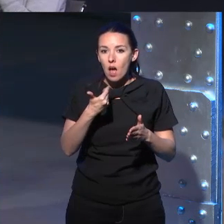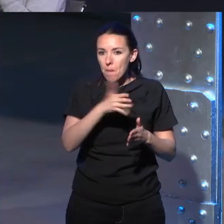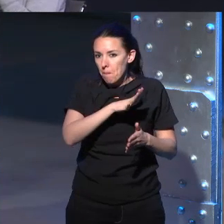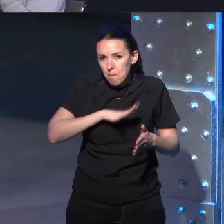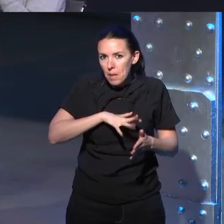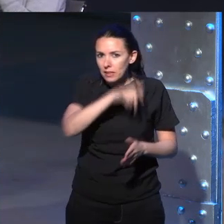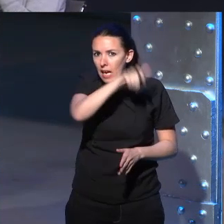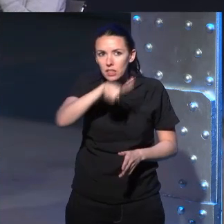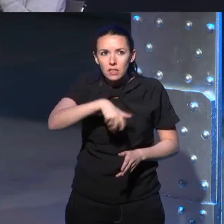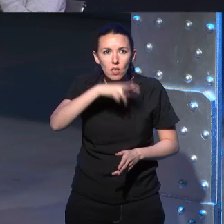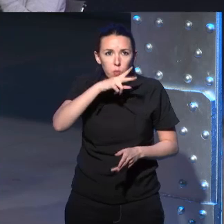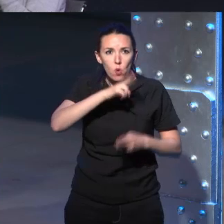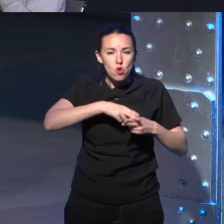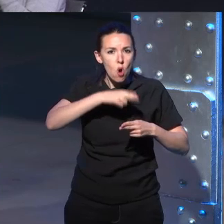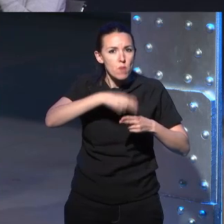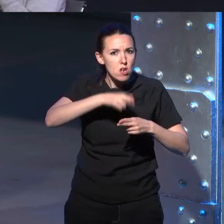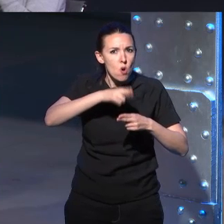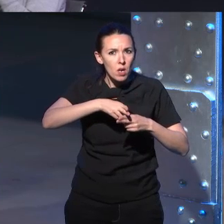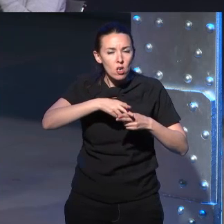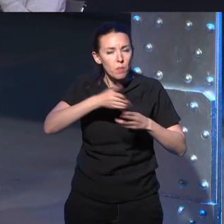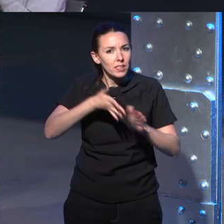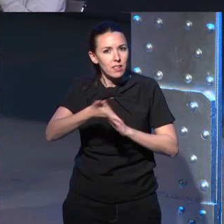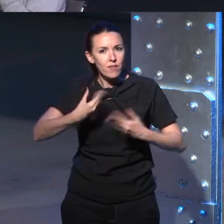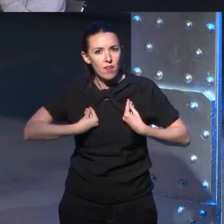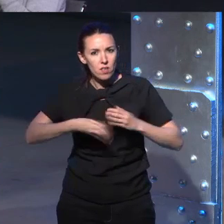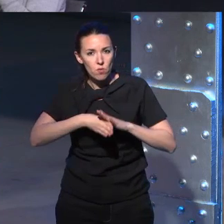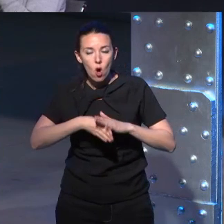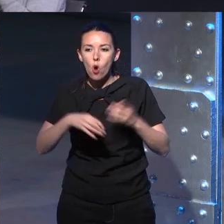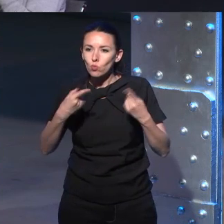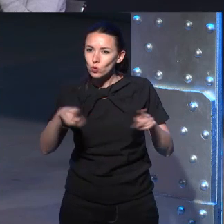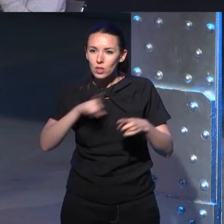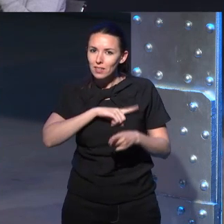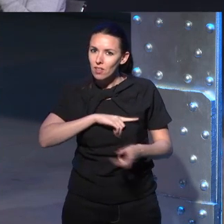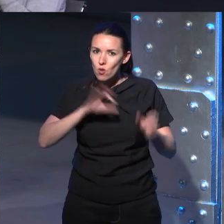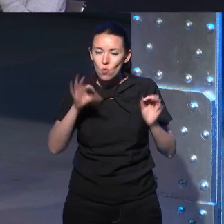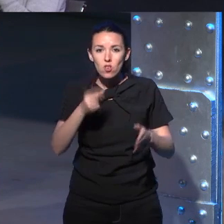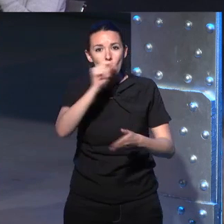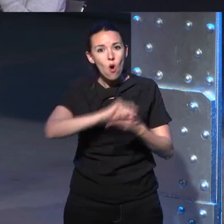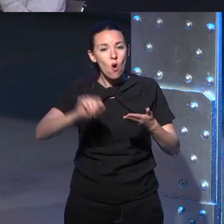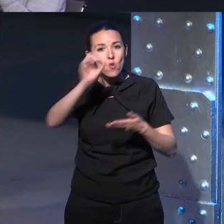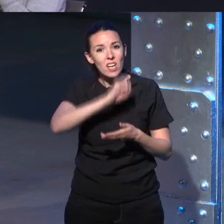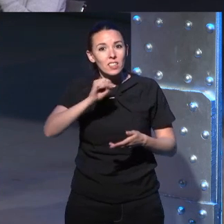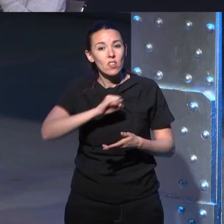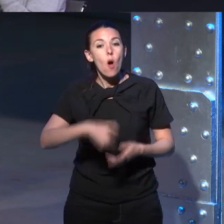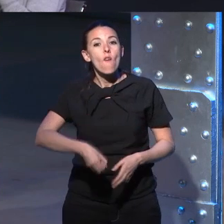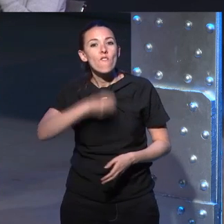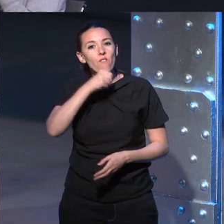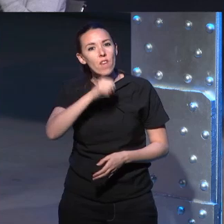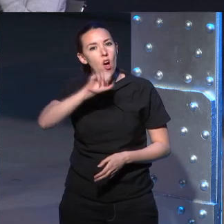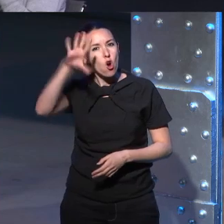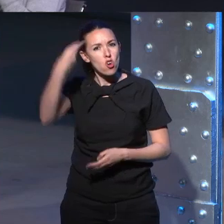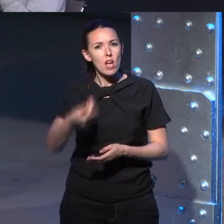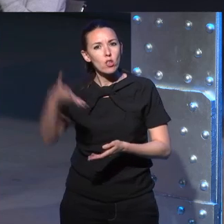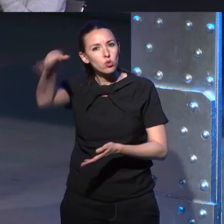tu nombre siga sonando. En la música también hemos tenido esa sensación. Yo escribí una canción que se llama Los viejos rockeros nunca mueren,